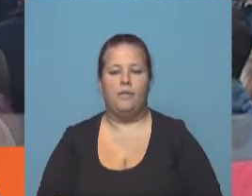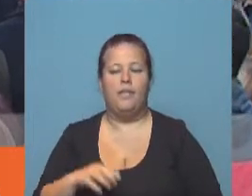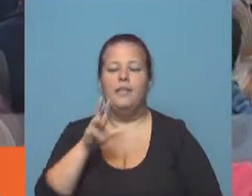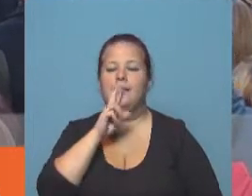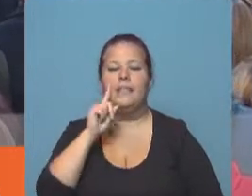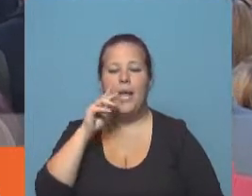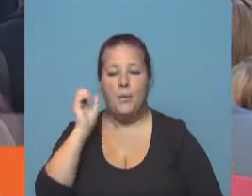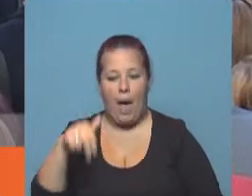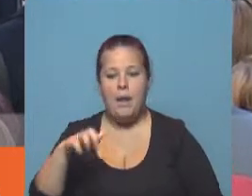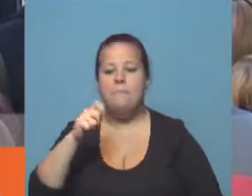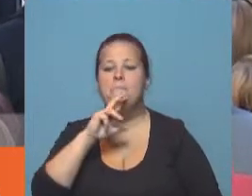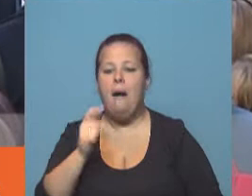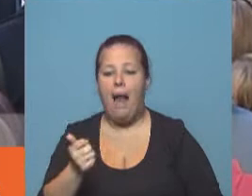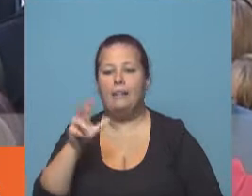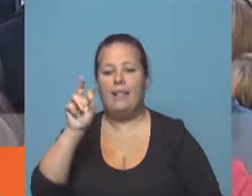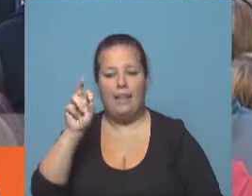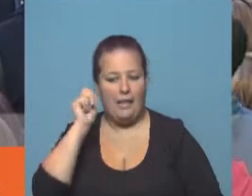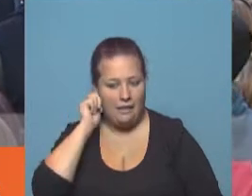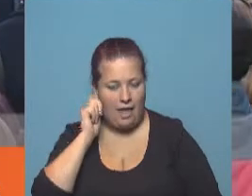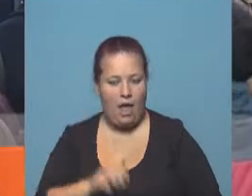Treivan Marta, 30 años.